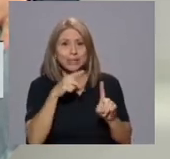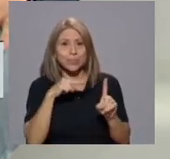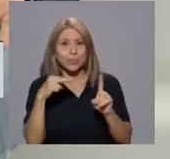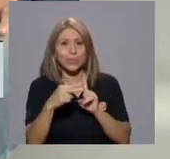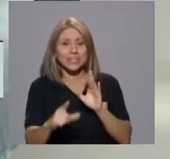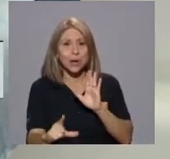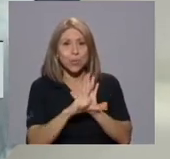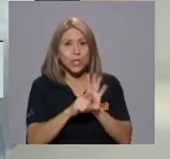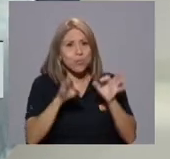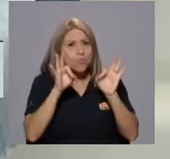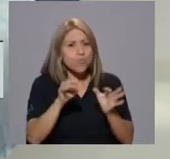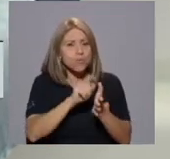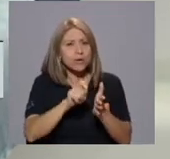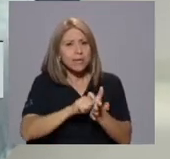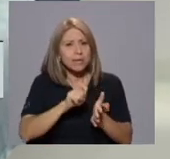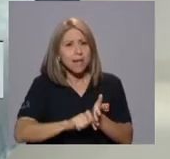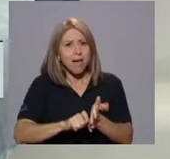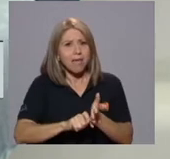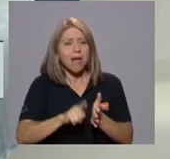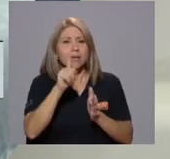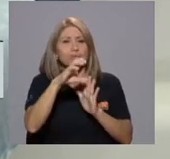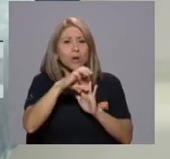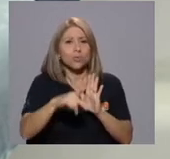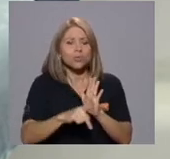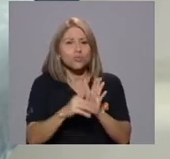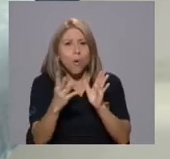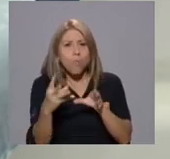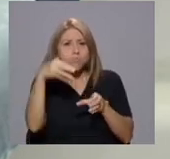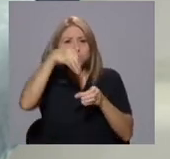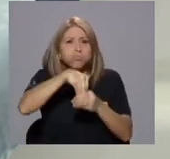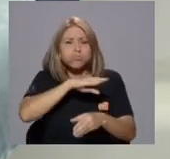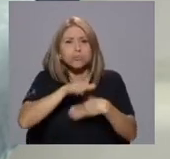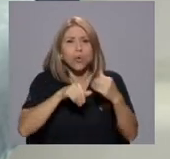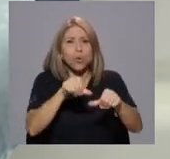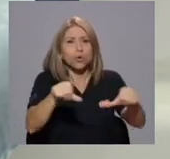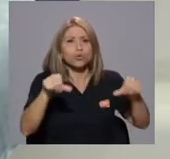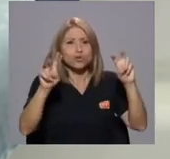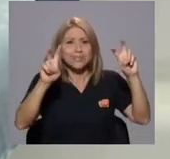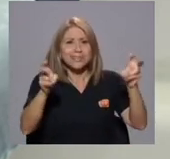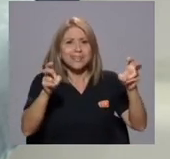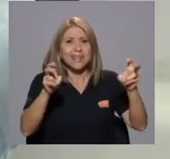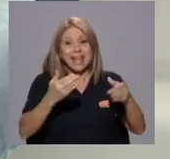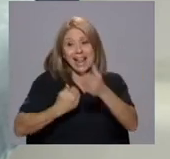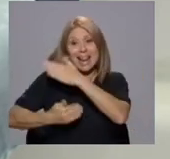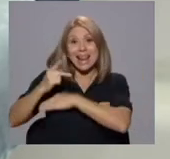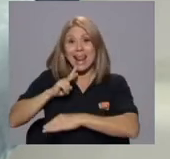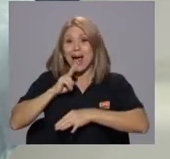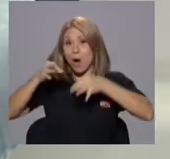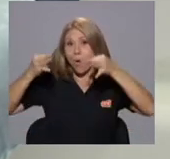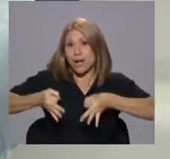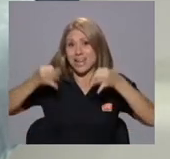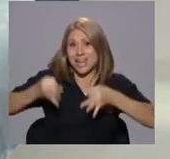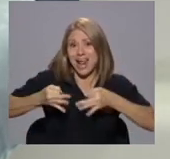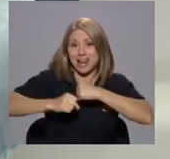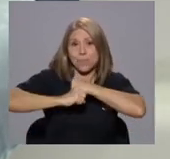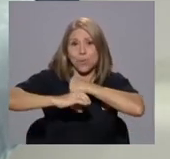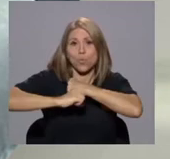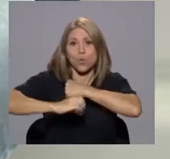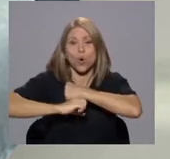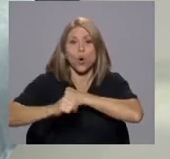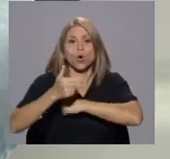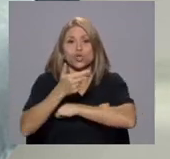jurídico, está muy bien redactada. Es una constitución que contempla todos los ámbitos. Y la original, la que promulgó Chávez,